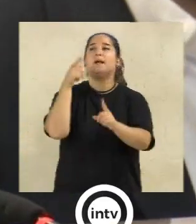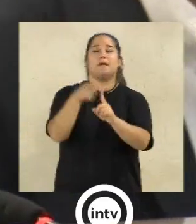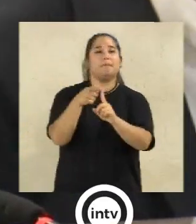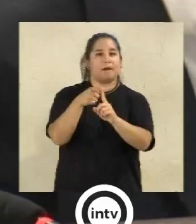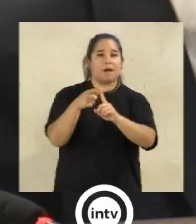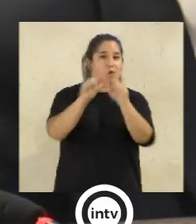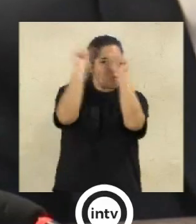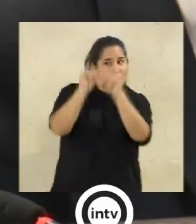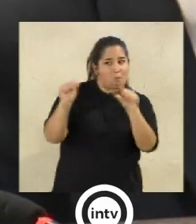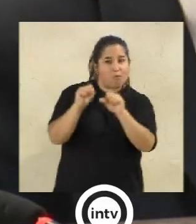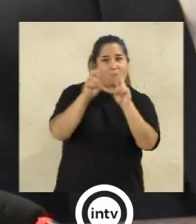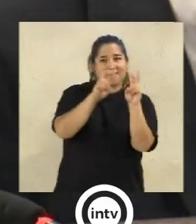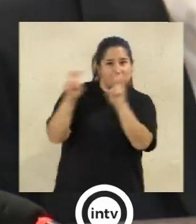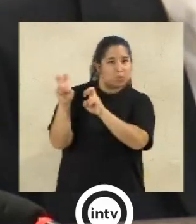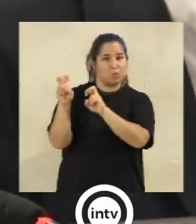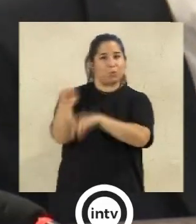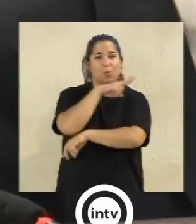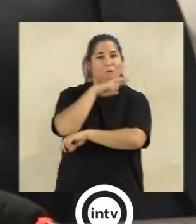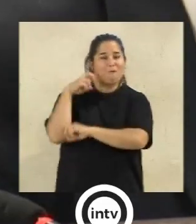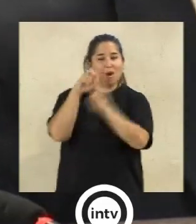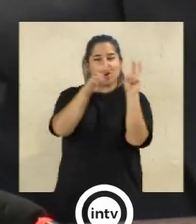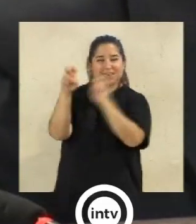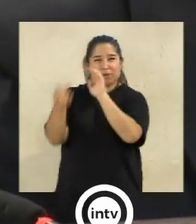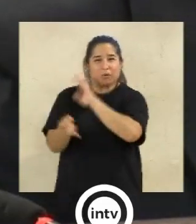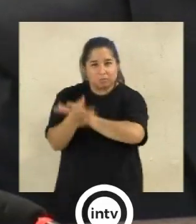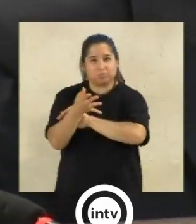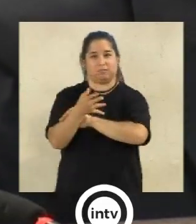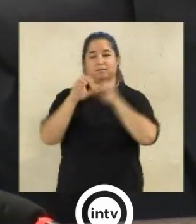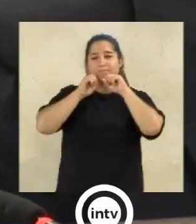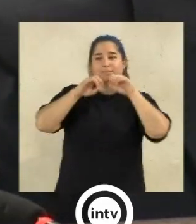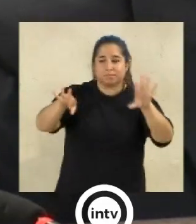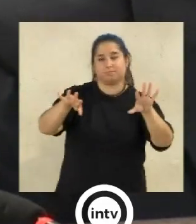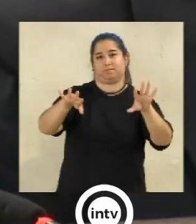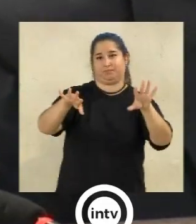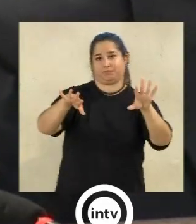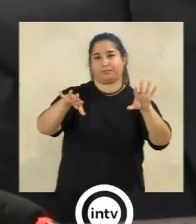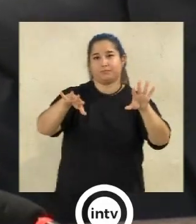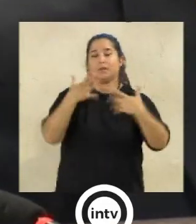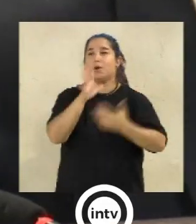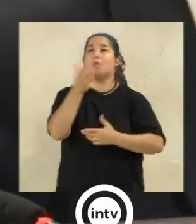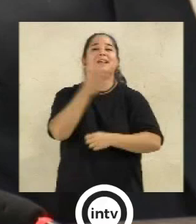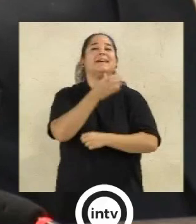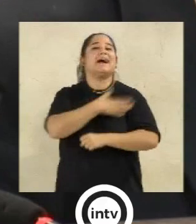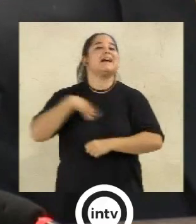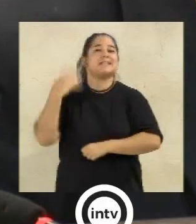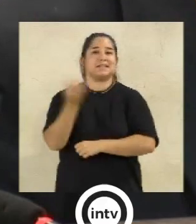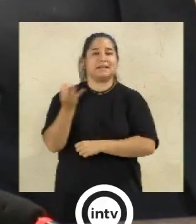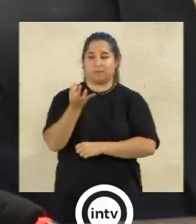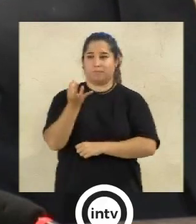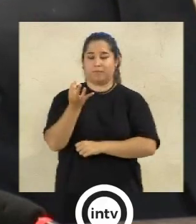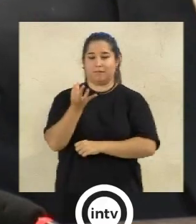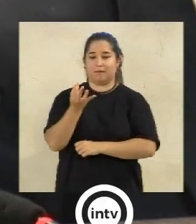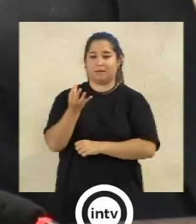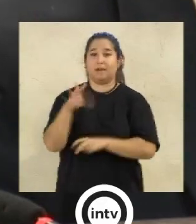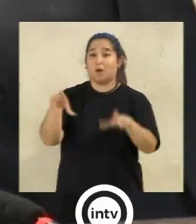modelo de gobernanza simplemente unos valores aquí lo que queremos es hacer y trabajar en construir una una sociedad en